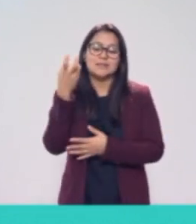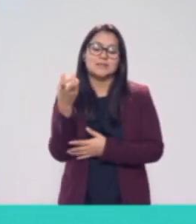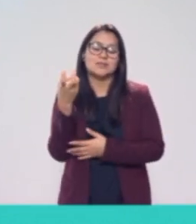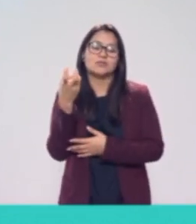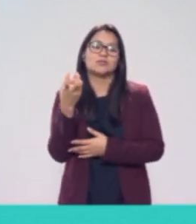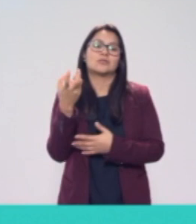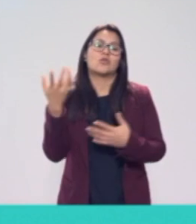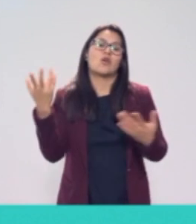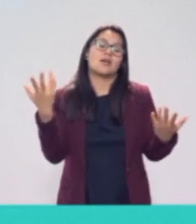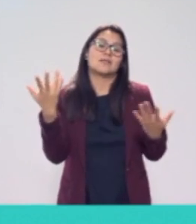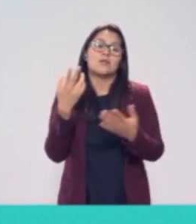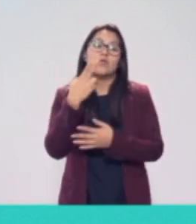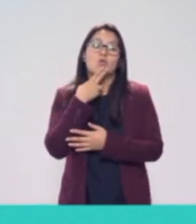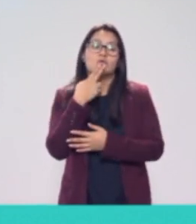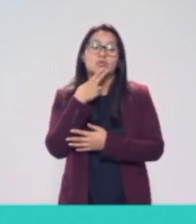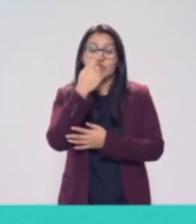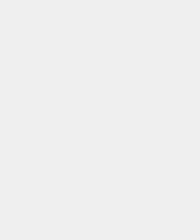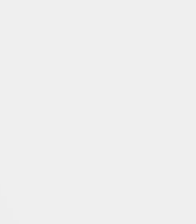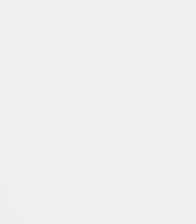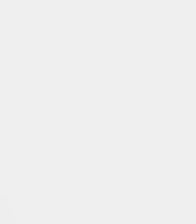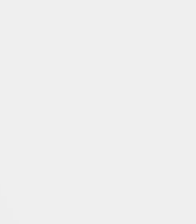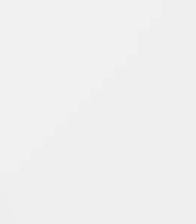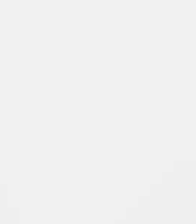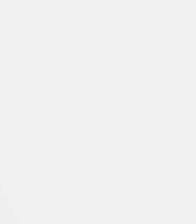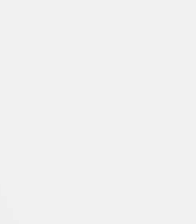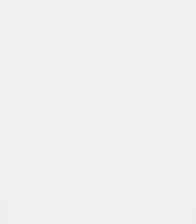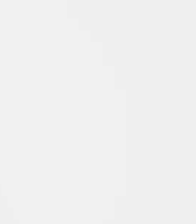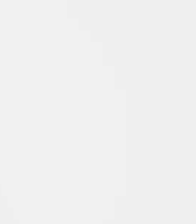como mecanismos de control político